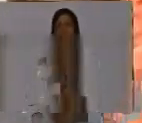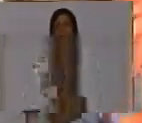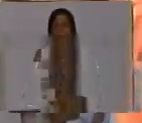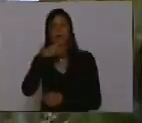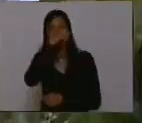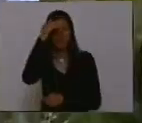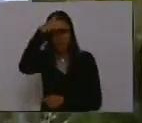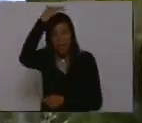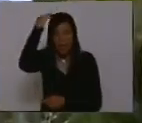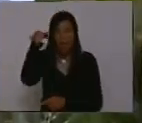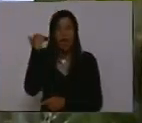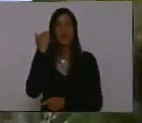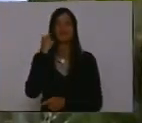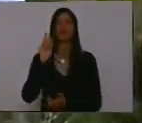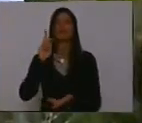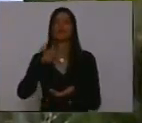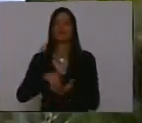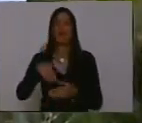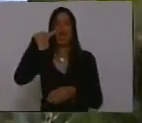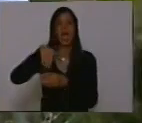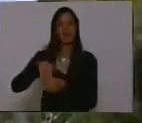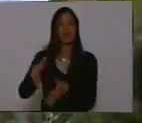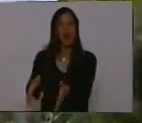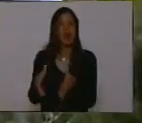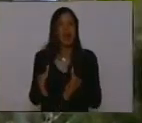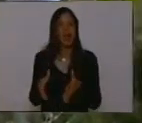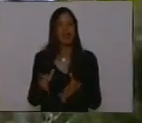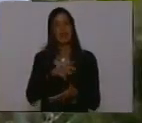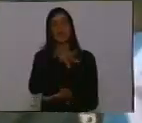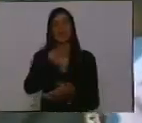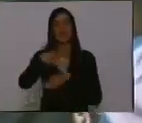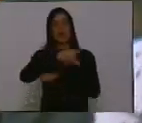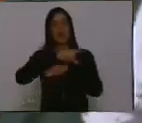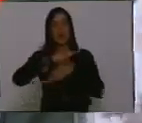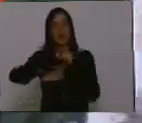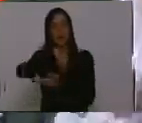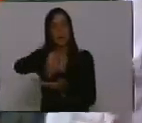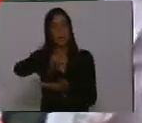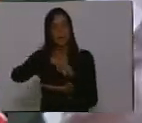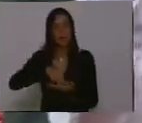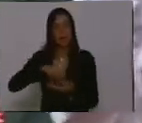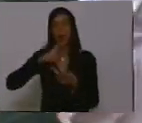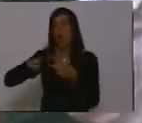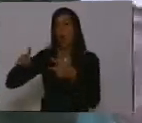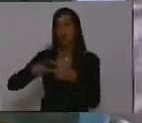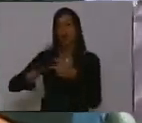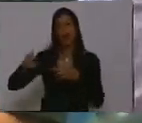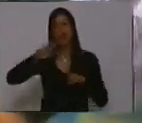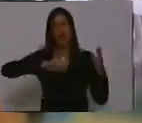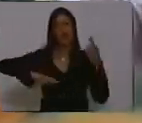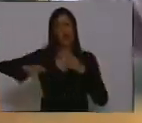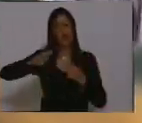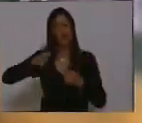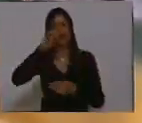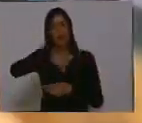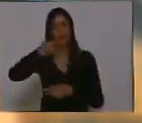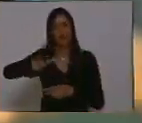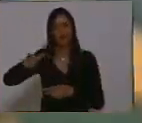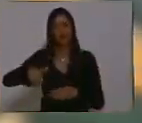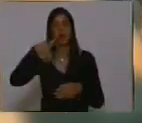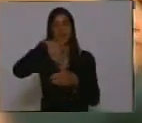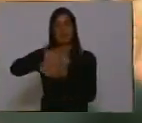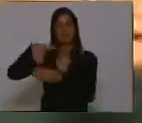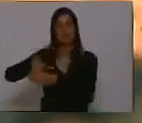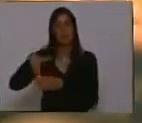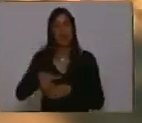del Estado Bolivariano de Miranda. Y así como Héctor, Jason en Mérida, Víctor en Falcón, Margao en Cojedes,